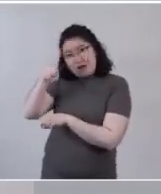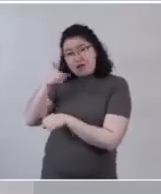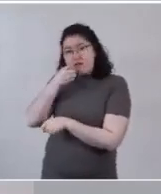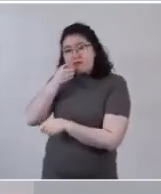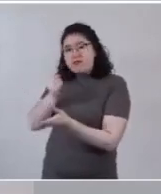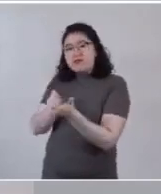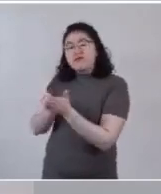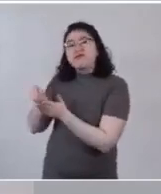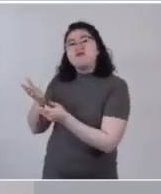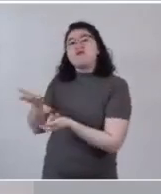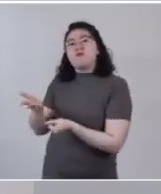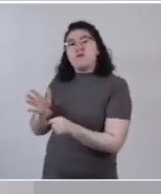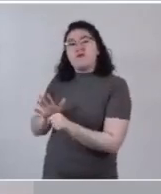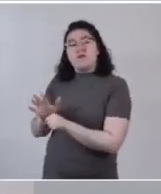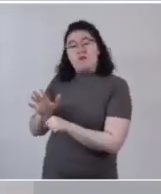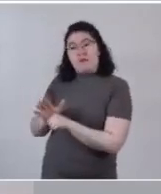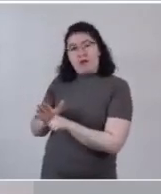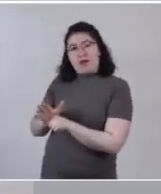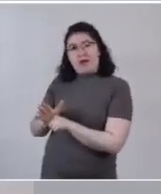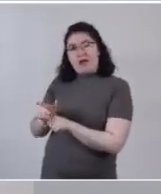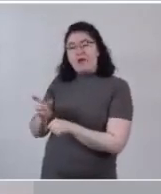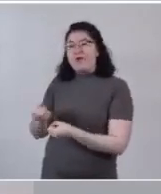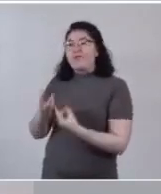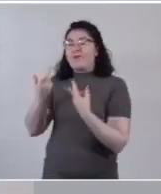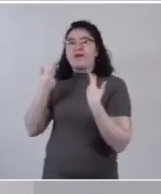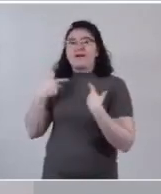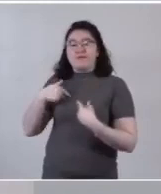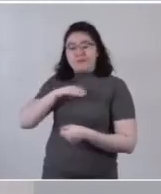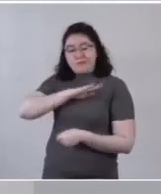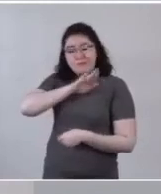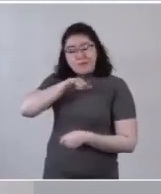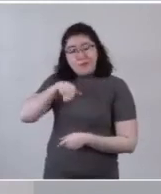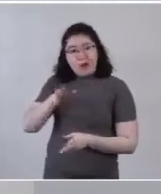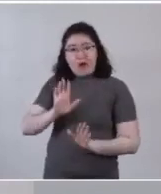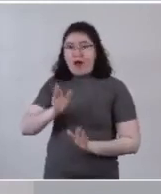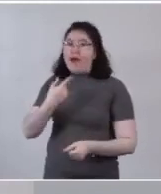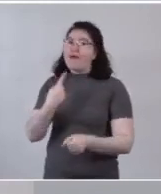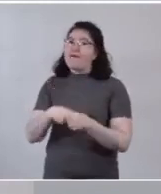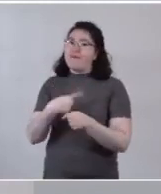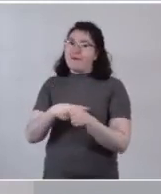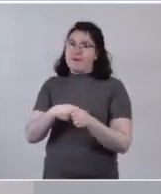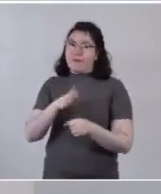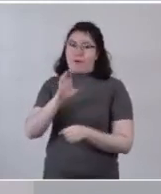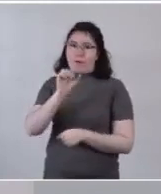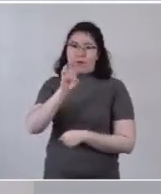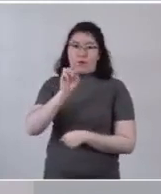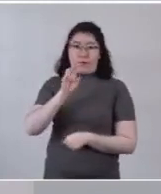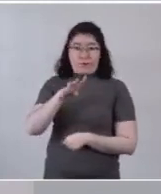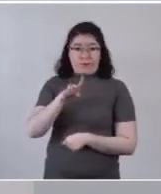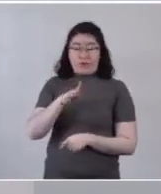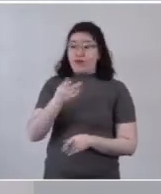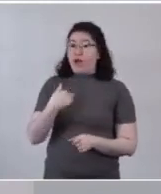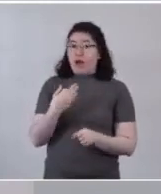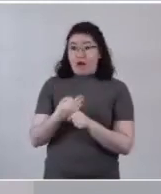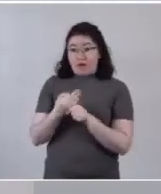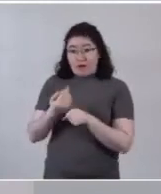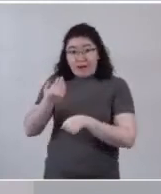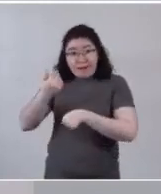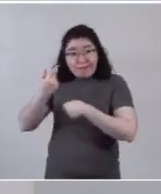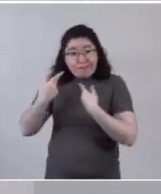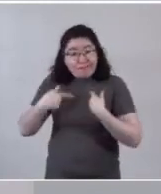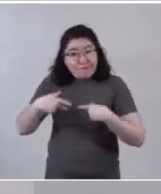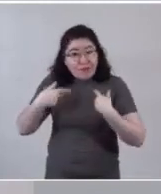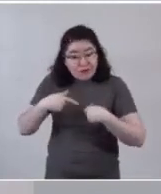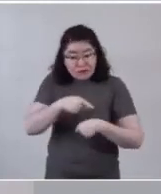quienes establecen cuáles son la cantidad de decesos. Ahora, aquí estamos hablando de personas, porque no son números,